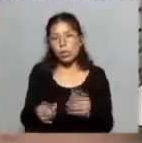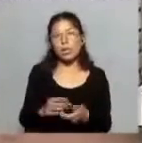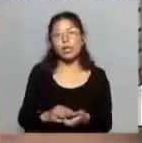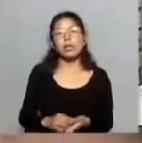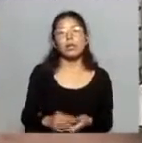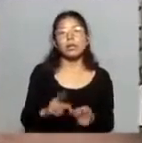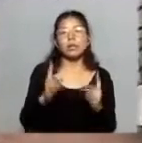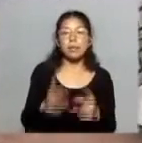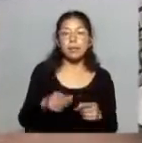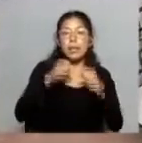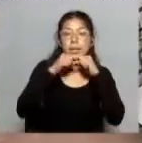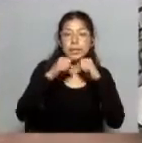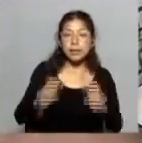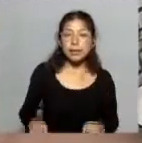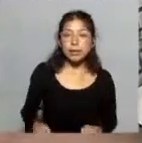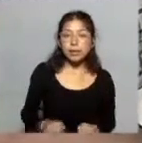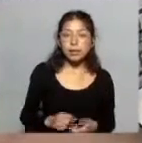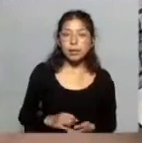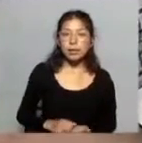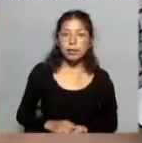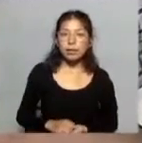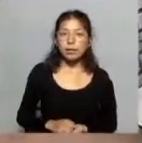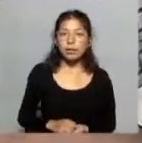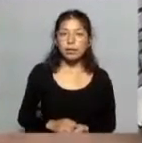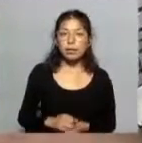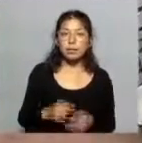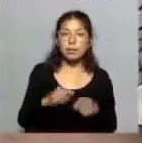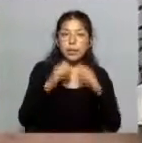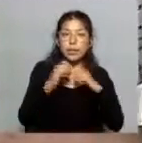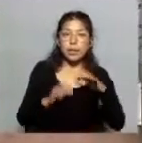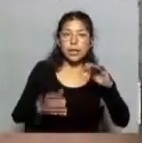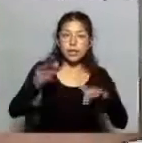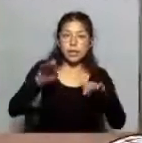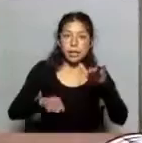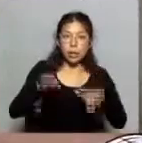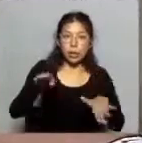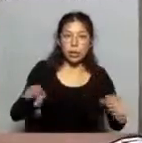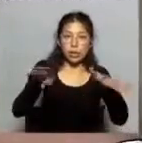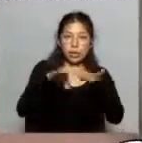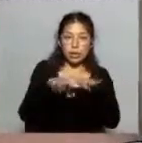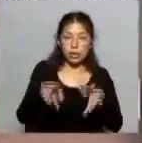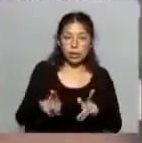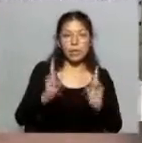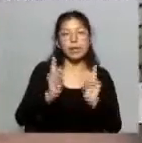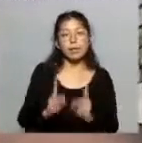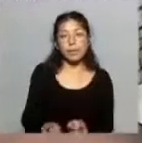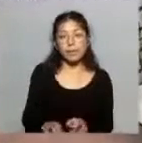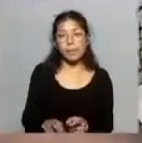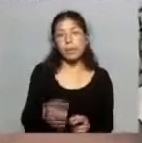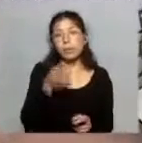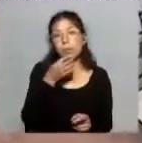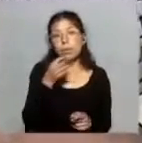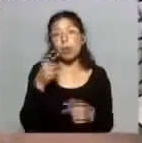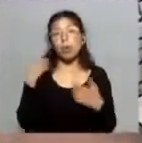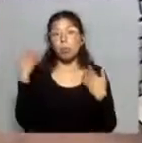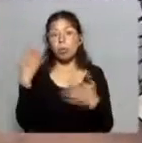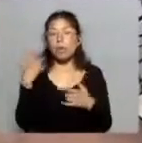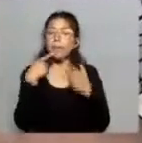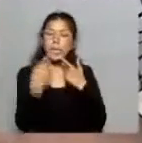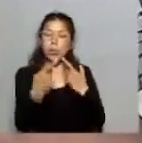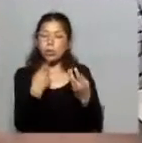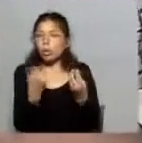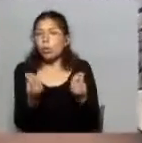estar la secretaría de de equidad eh También pueden consultar sobre albergues sobre